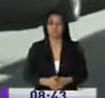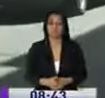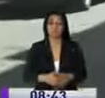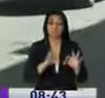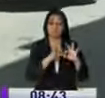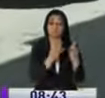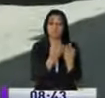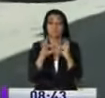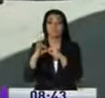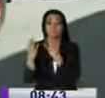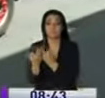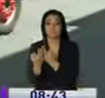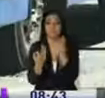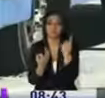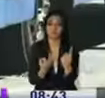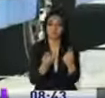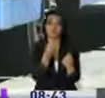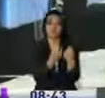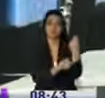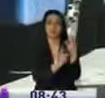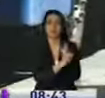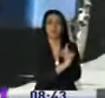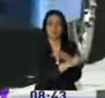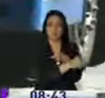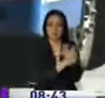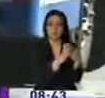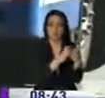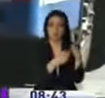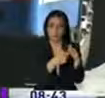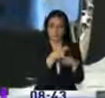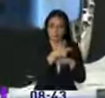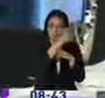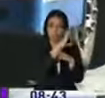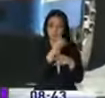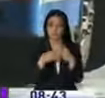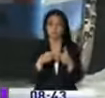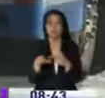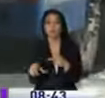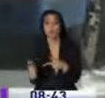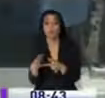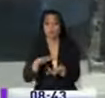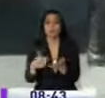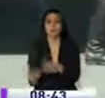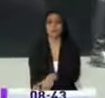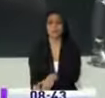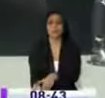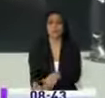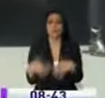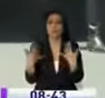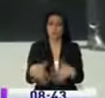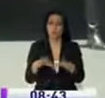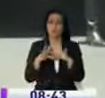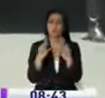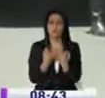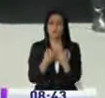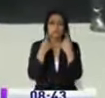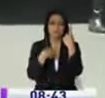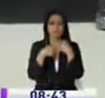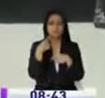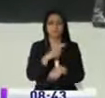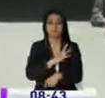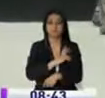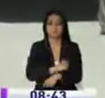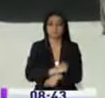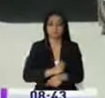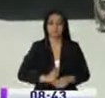2 familias, por un lado conductor huido, y ahora buscado por las autoridades. Y por el otro, un cadáver que deja dolor y lágrimas entre los suyos.